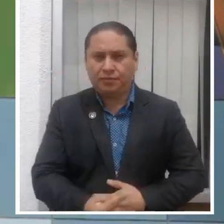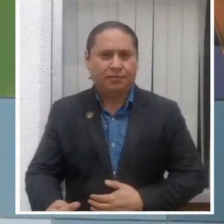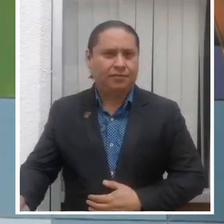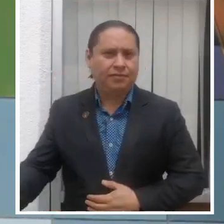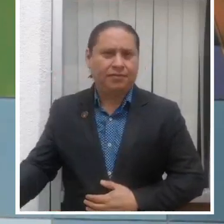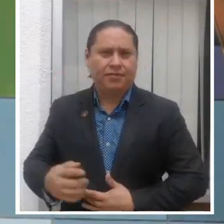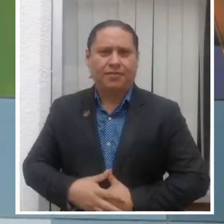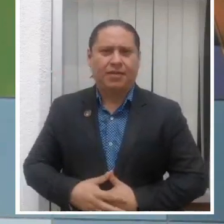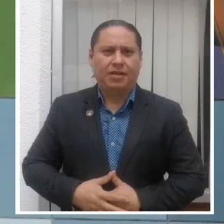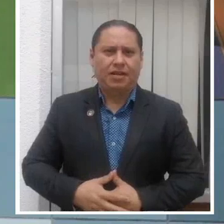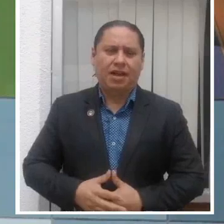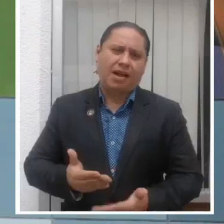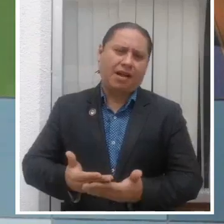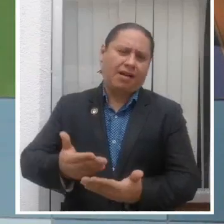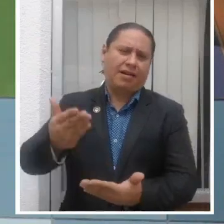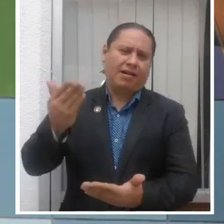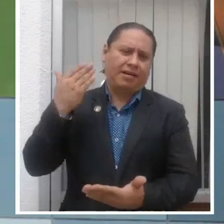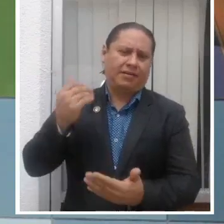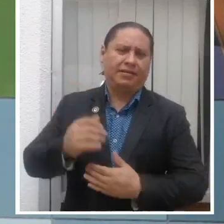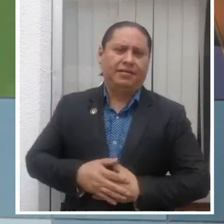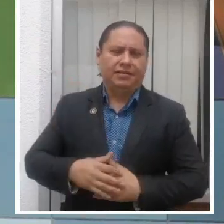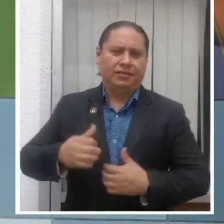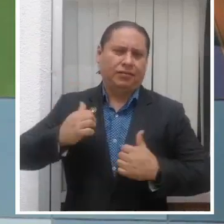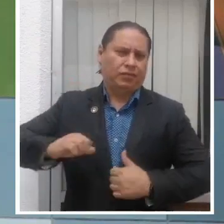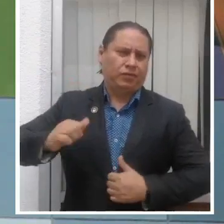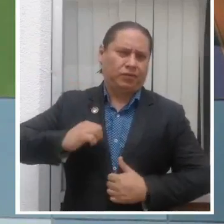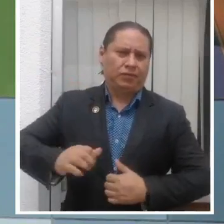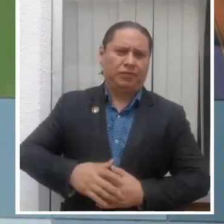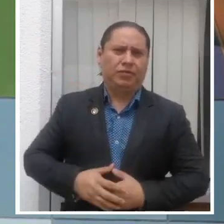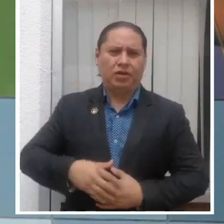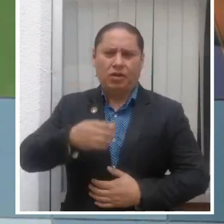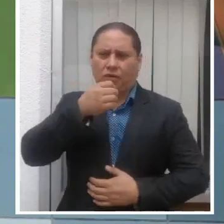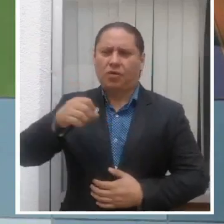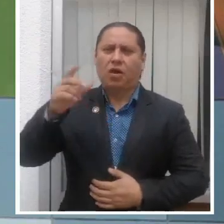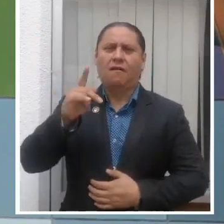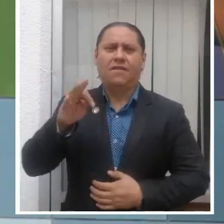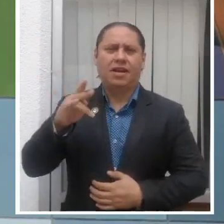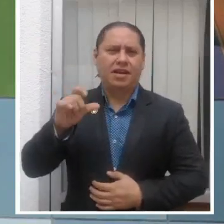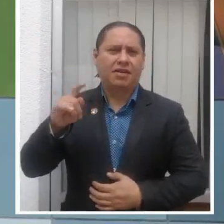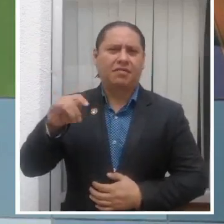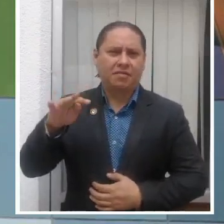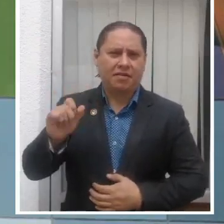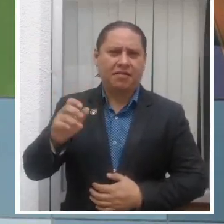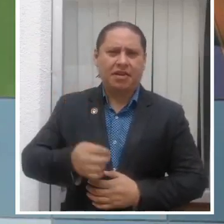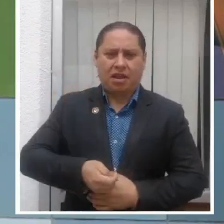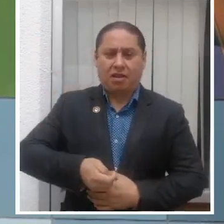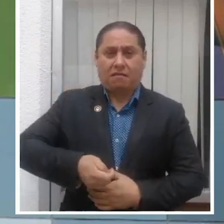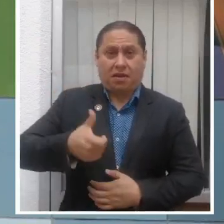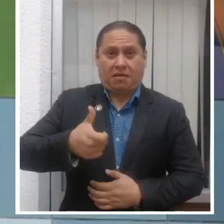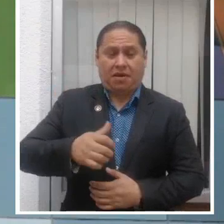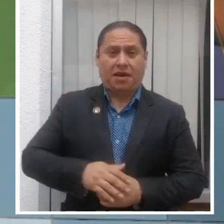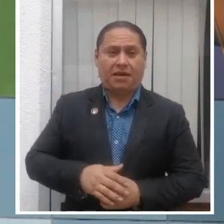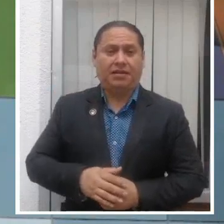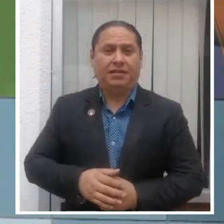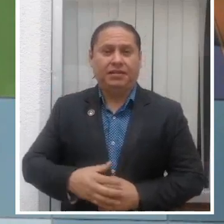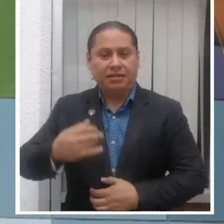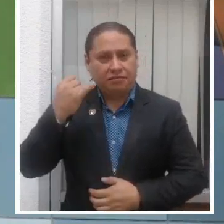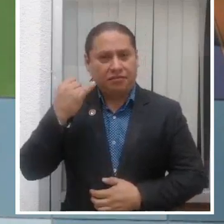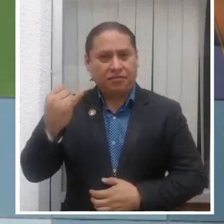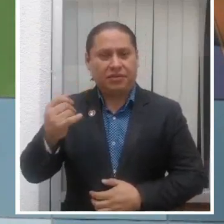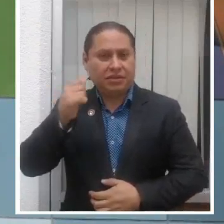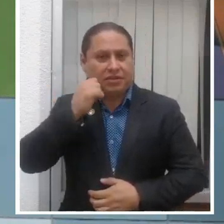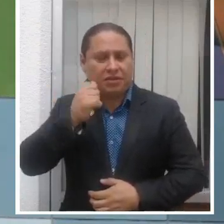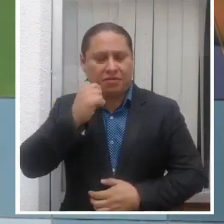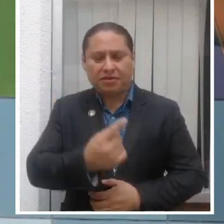niñez que tuvo Petrona, y también en lo que decía el poeta Rilke, que decía que en nuestra primera patria era la niñez,